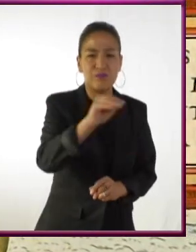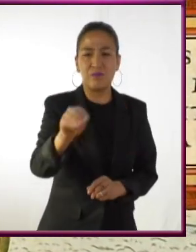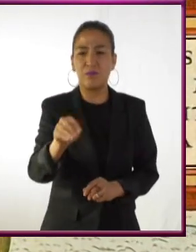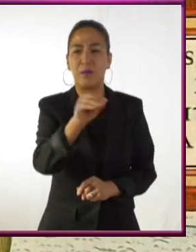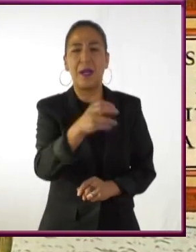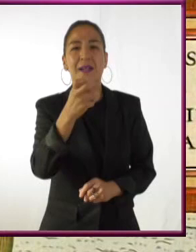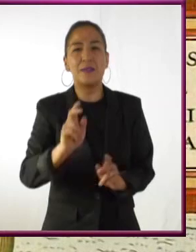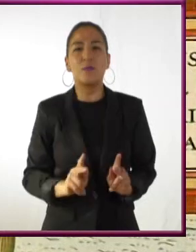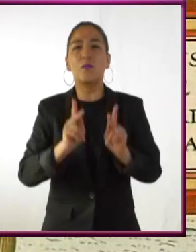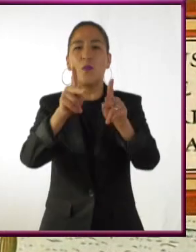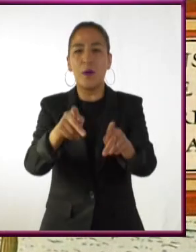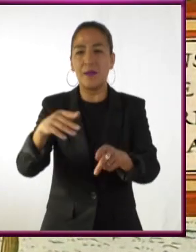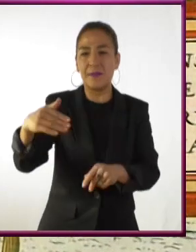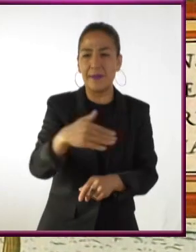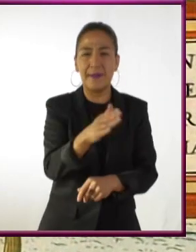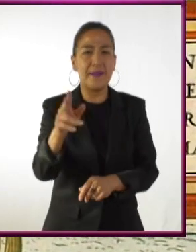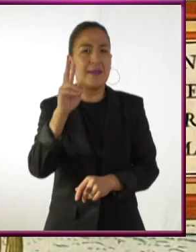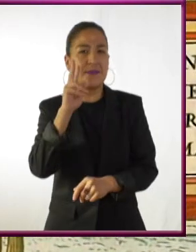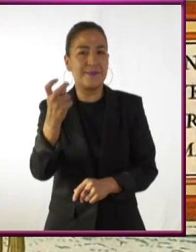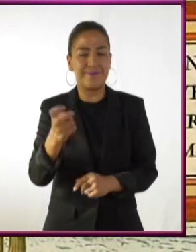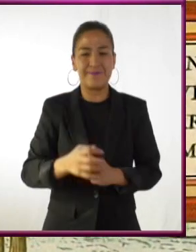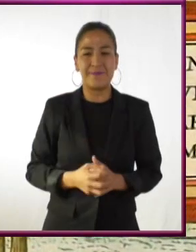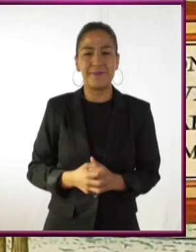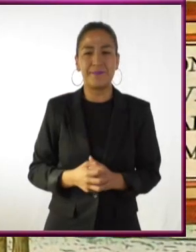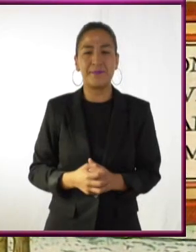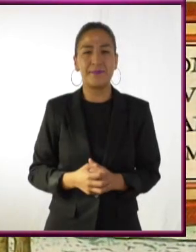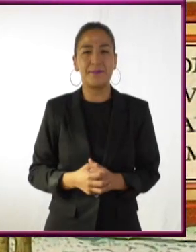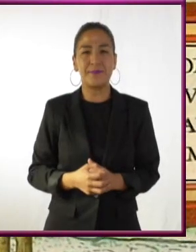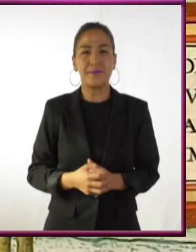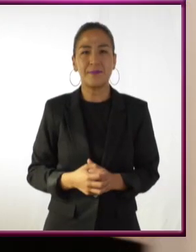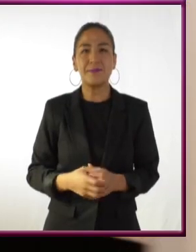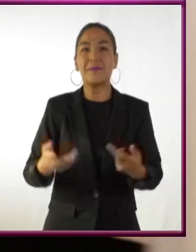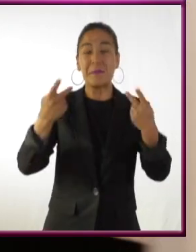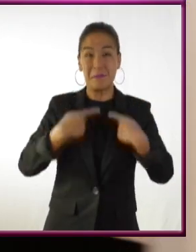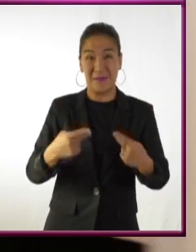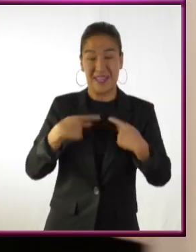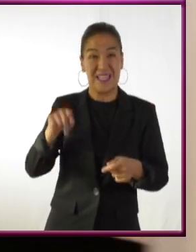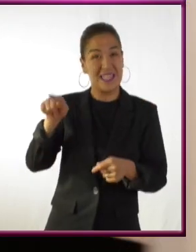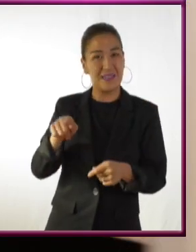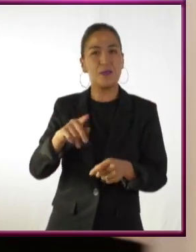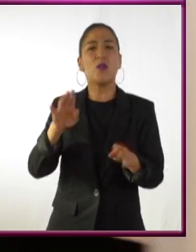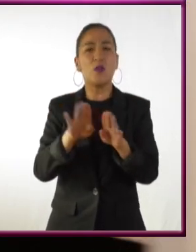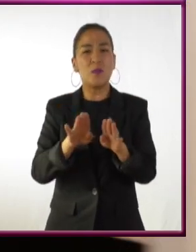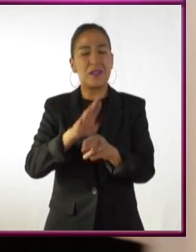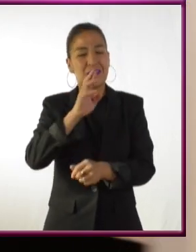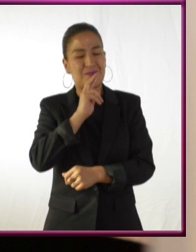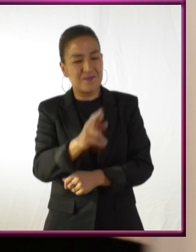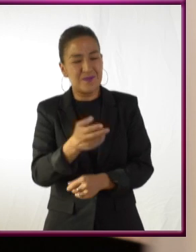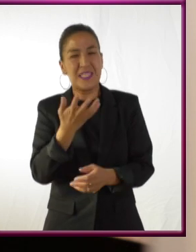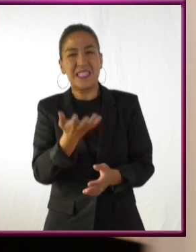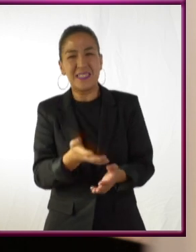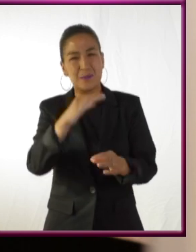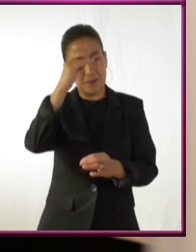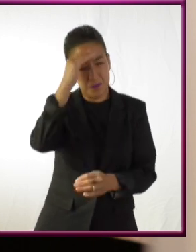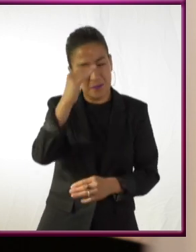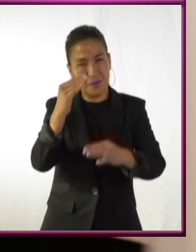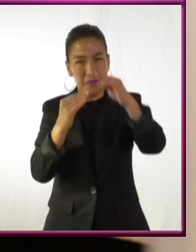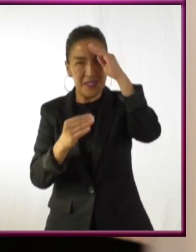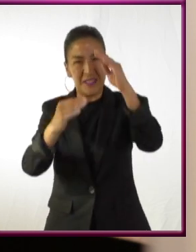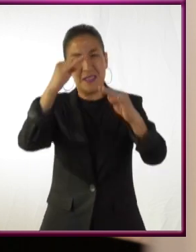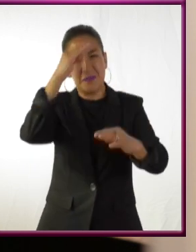los puentes solamente una vez. Y pues, muchos habitantes ahí de la ciudad intentaron responderlo,